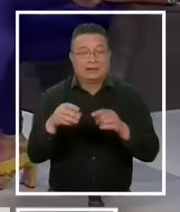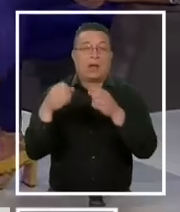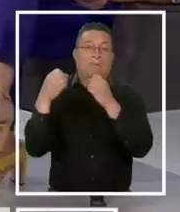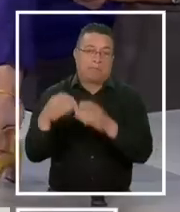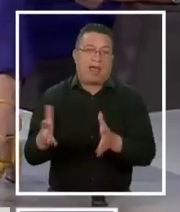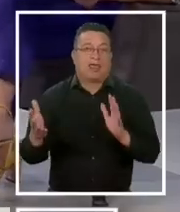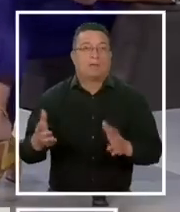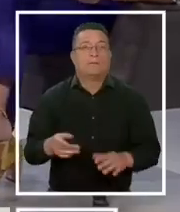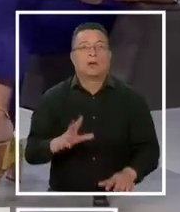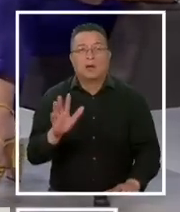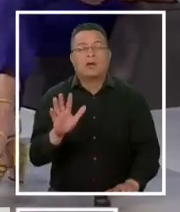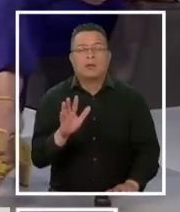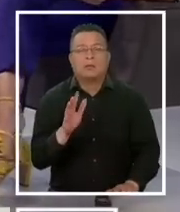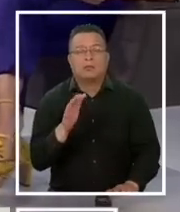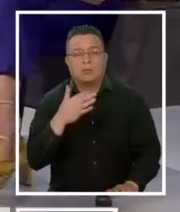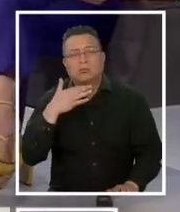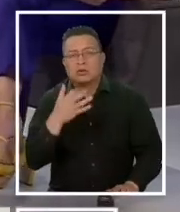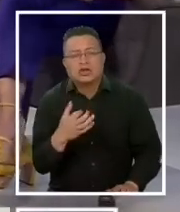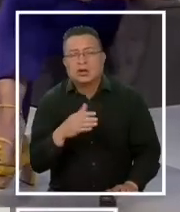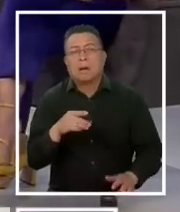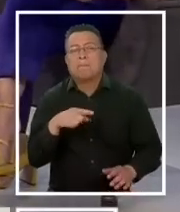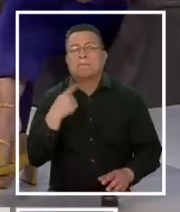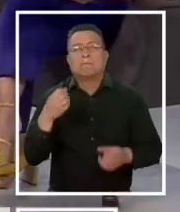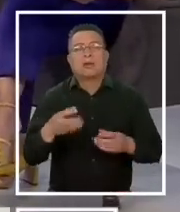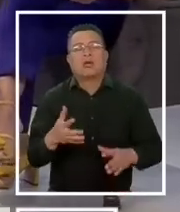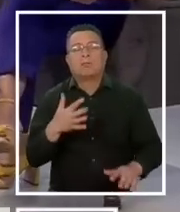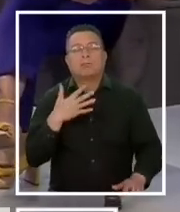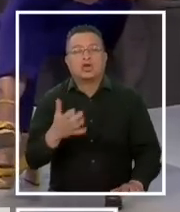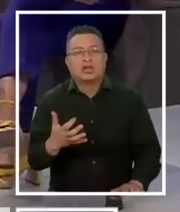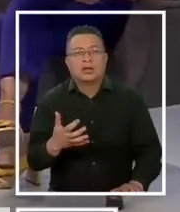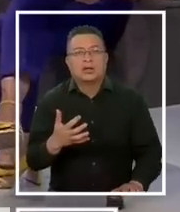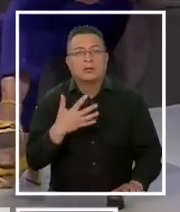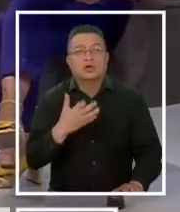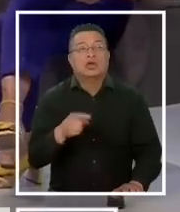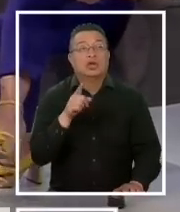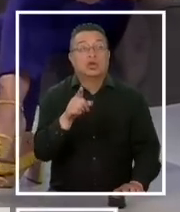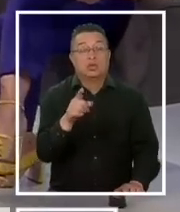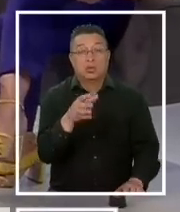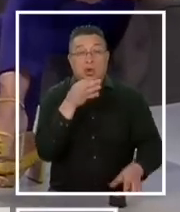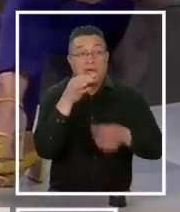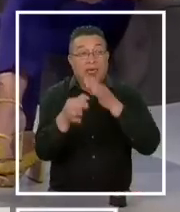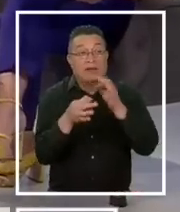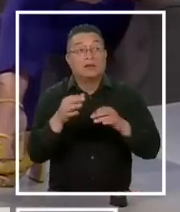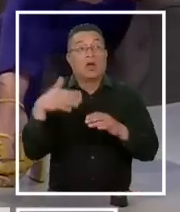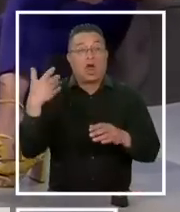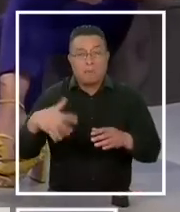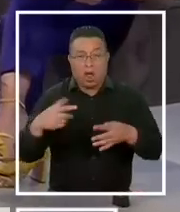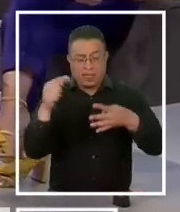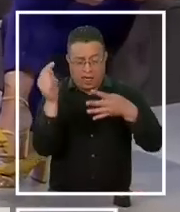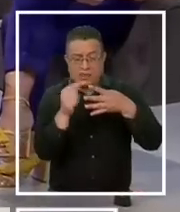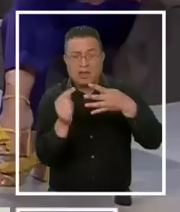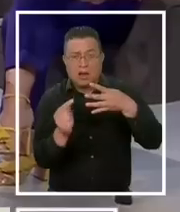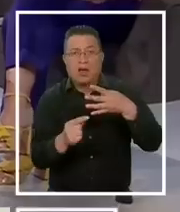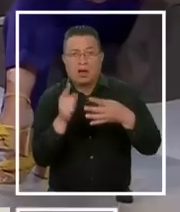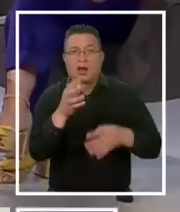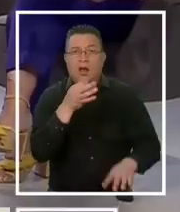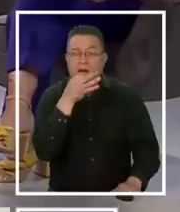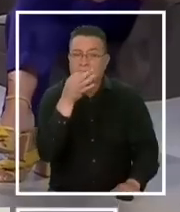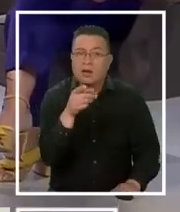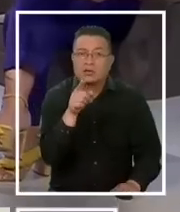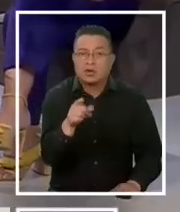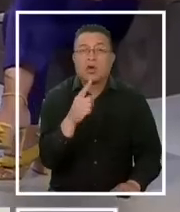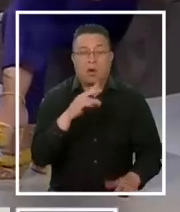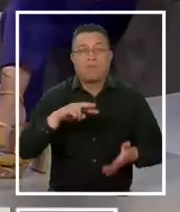ya Y por qué perdió según usted como lo estamos hablando de algo fundamental en un momento de